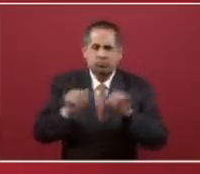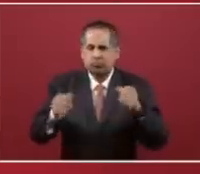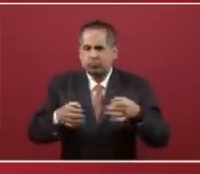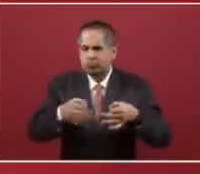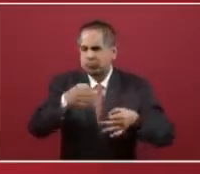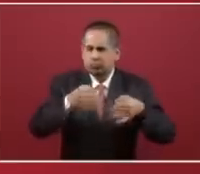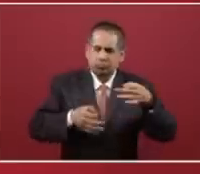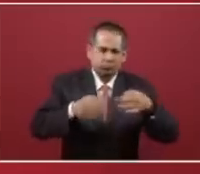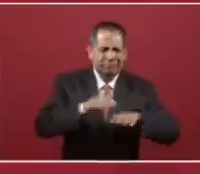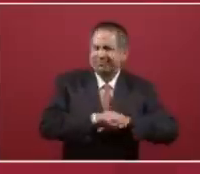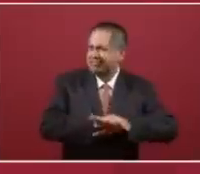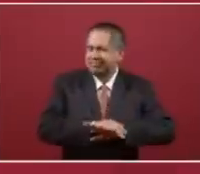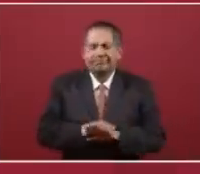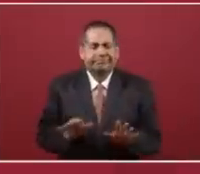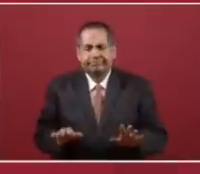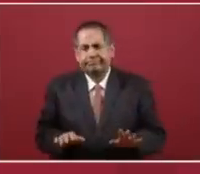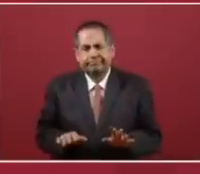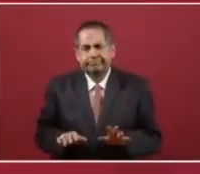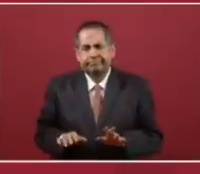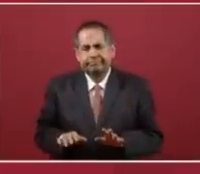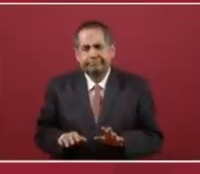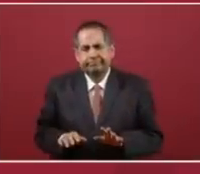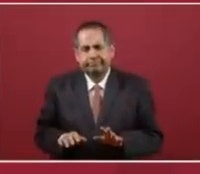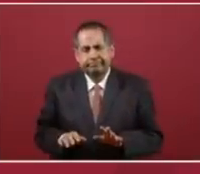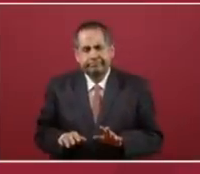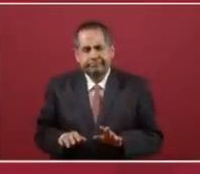judicial este